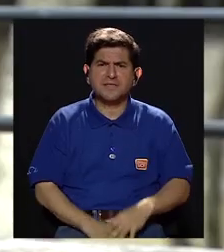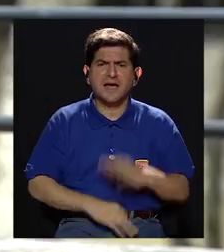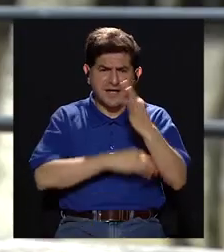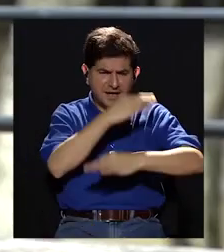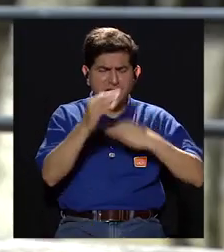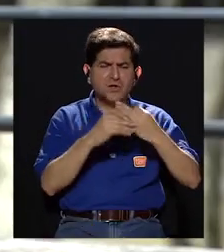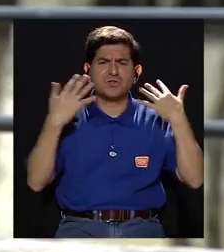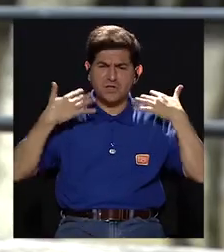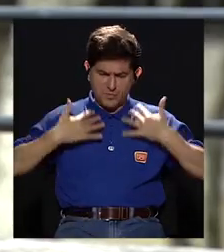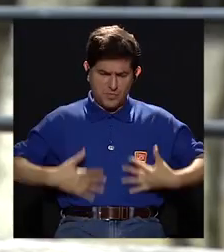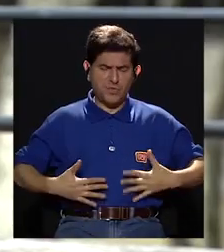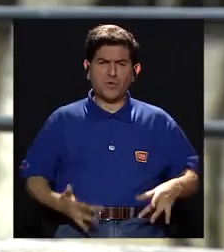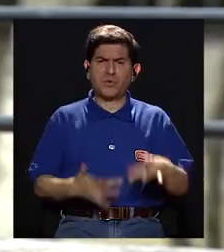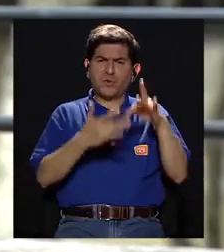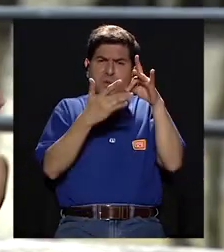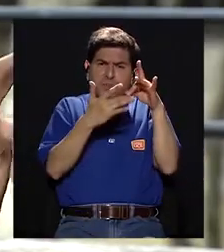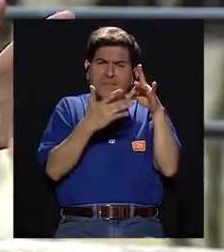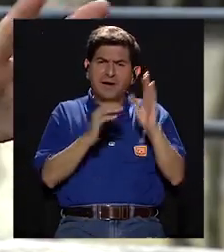algún tipo de ropa especial?